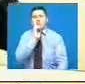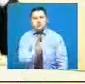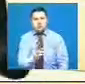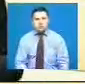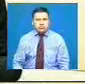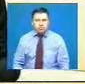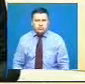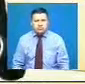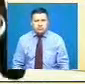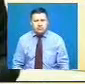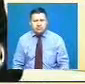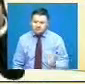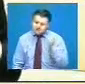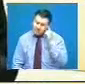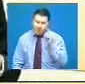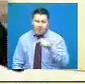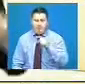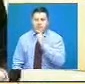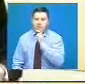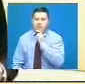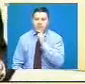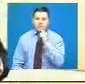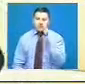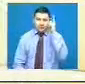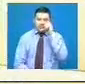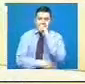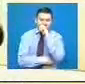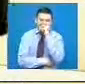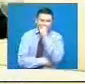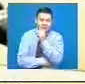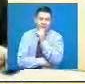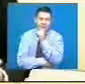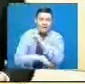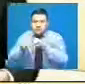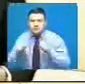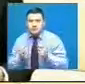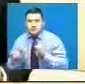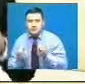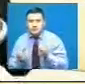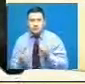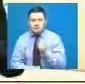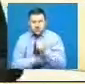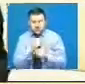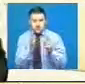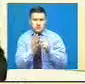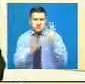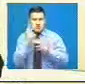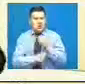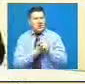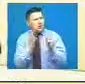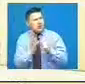Cuando hemos considerado necesario intervenir, lo hemos hecho. A finales del año 2012, comienzos de